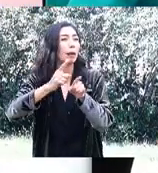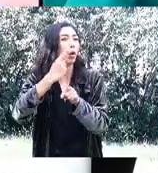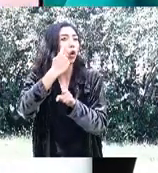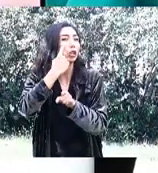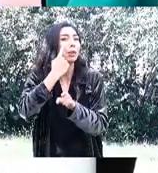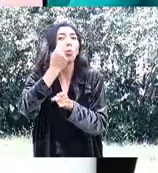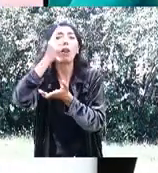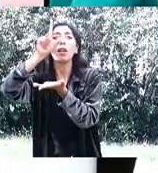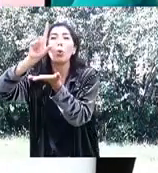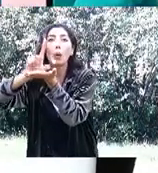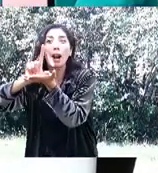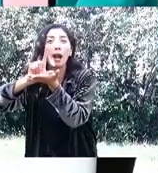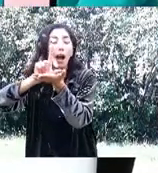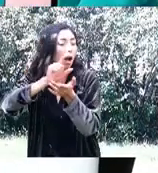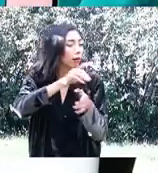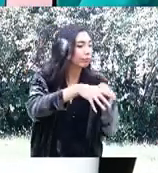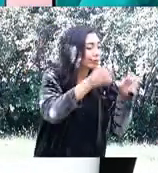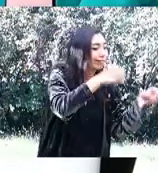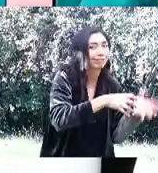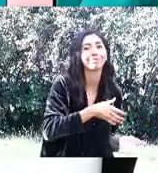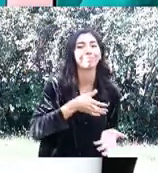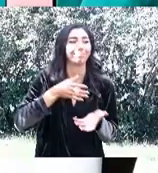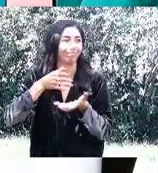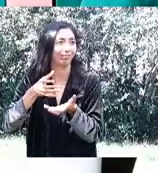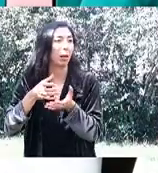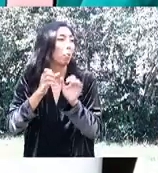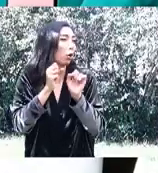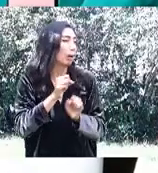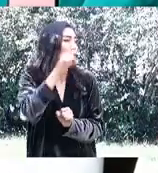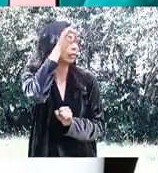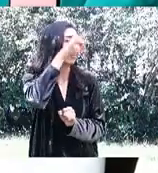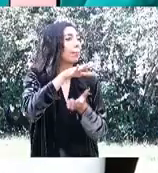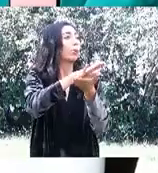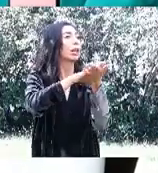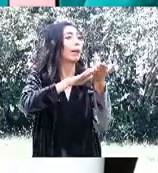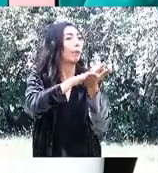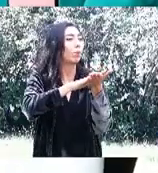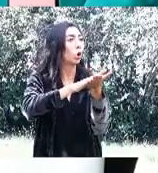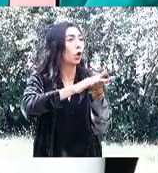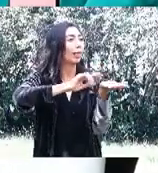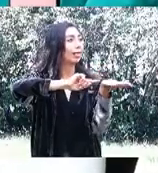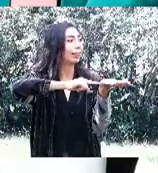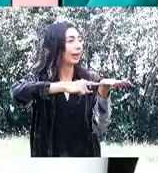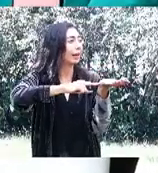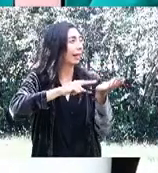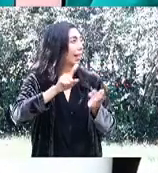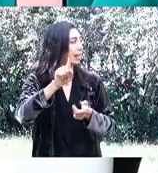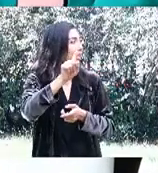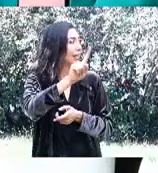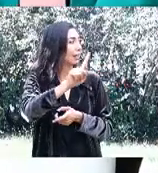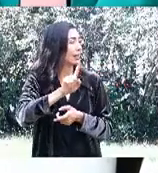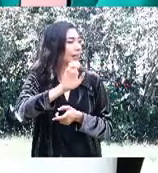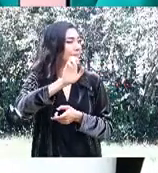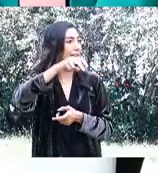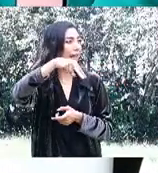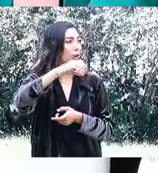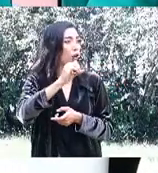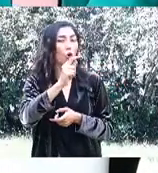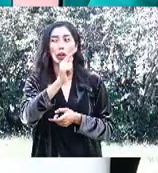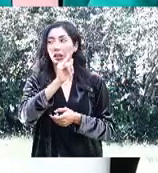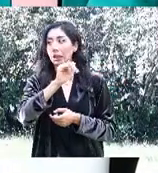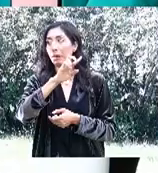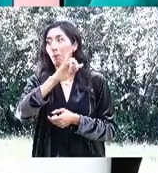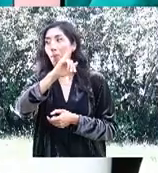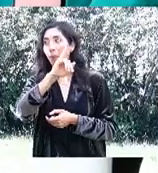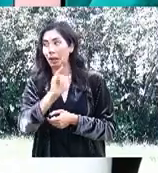encontrar nosotros podemos saber algunas cosas sobre por ejemplo la técnica de la cianotipia que es una que usamos en Estas actividades y claro nosotros